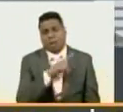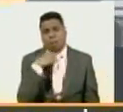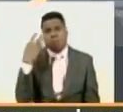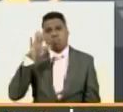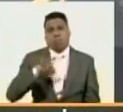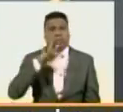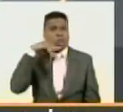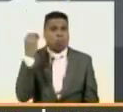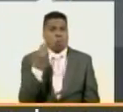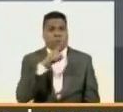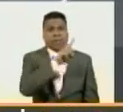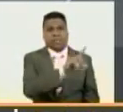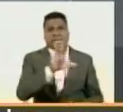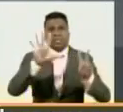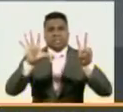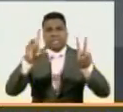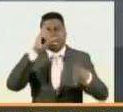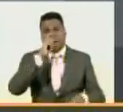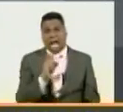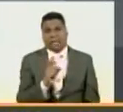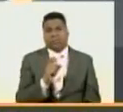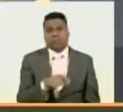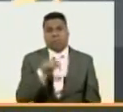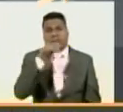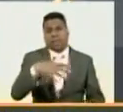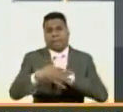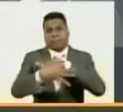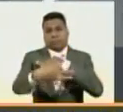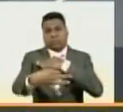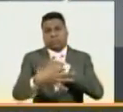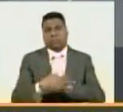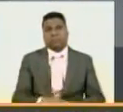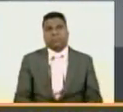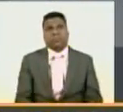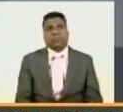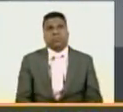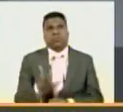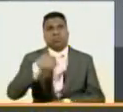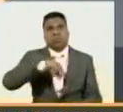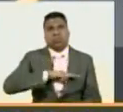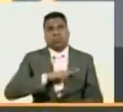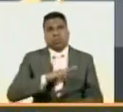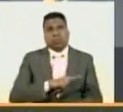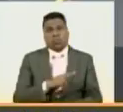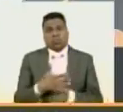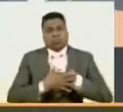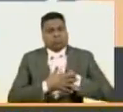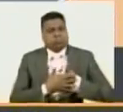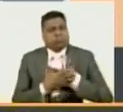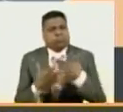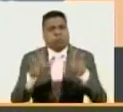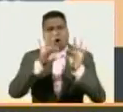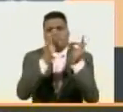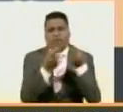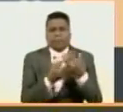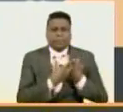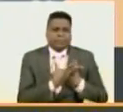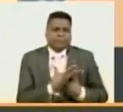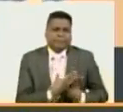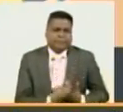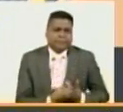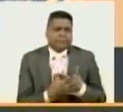de un joven de 17 años en el municipio de Pedraza. Nos solidarizamos con esta familia, todo el apoyo